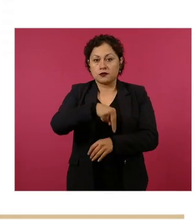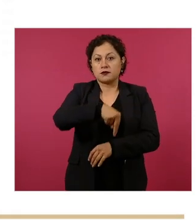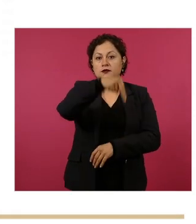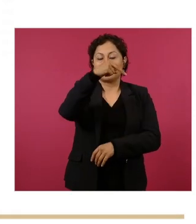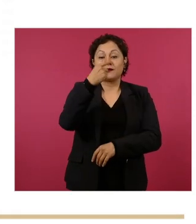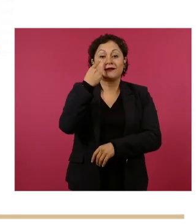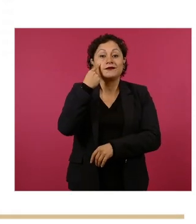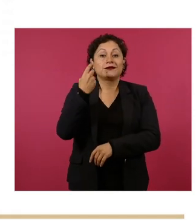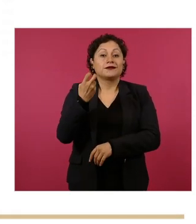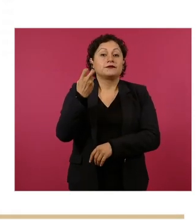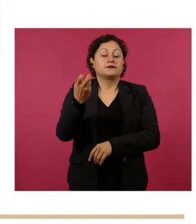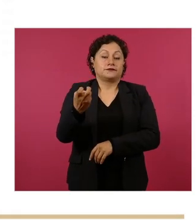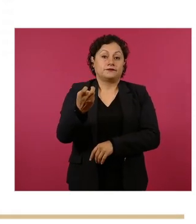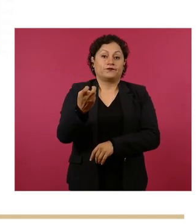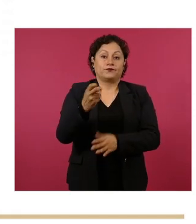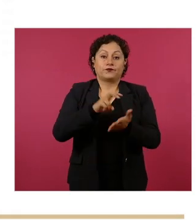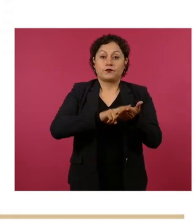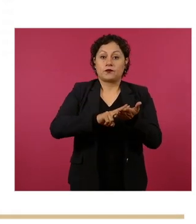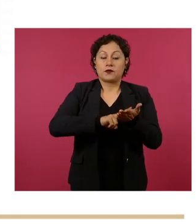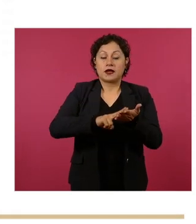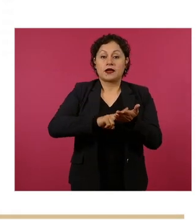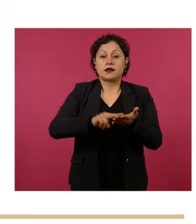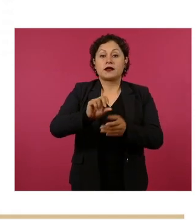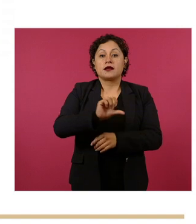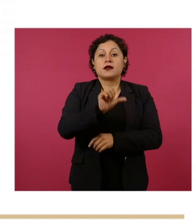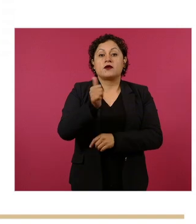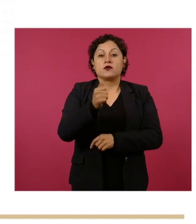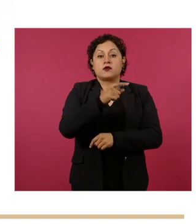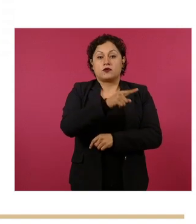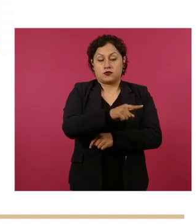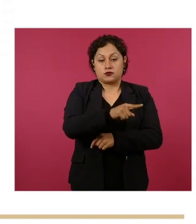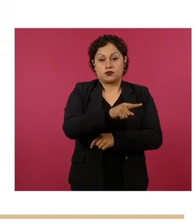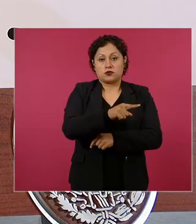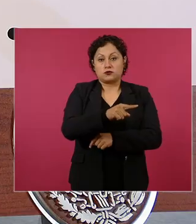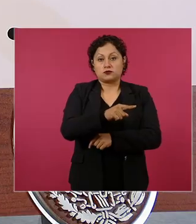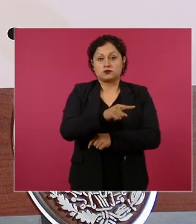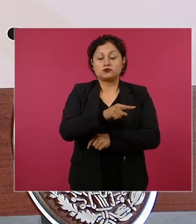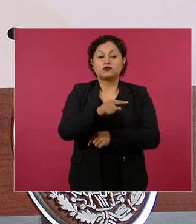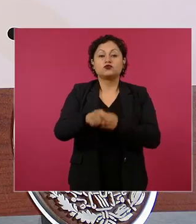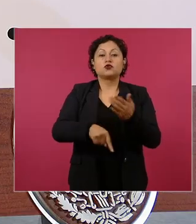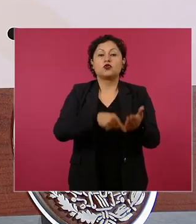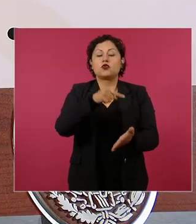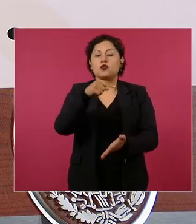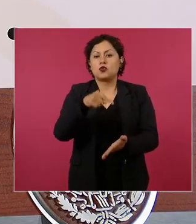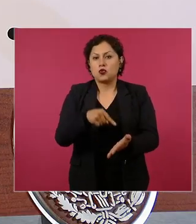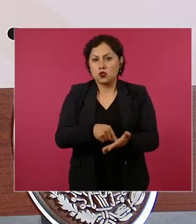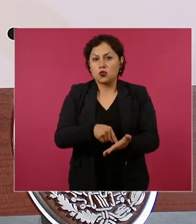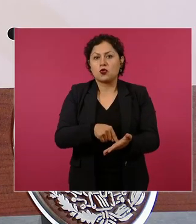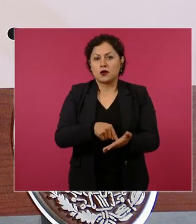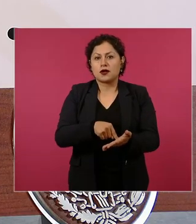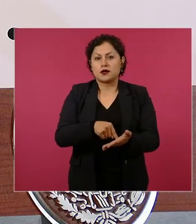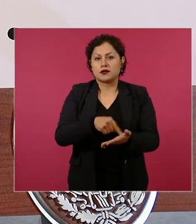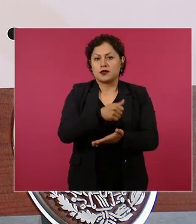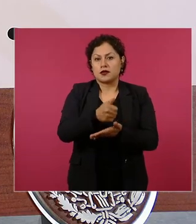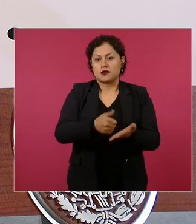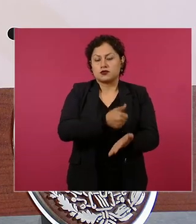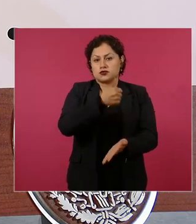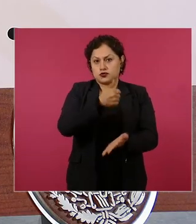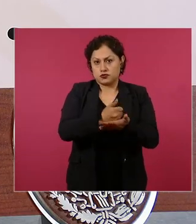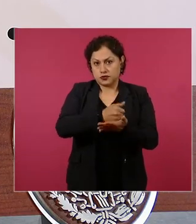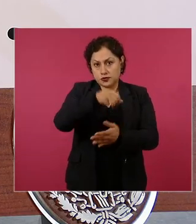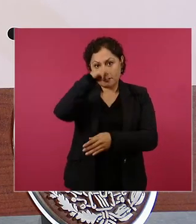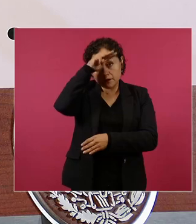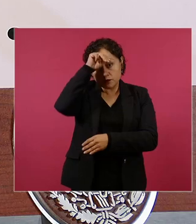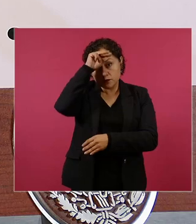regular, en su estación Petromax SADCB en San Nicolás de los Garza y en la zona metropolitana de Monterrey, con